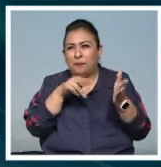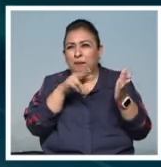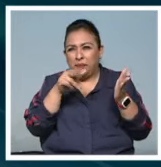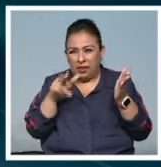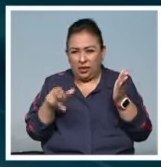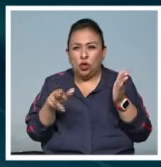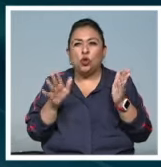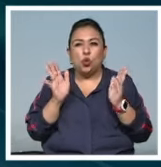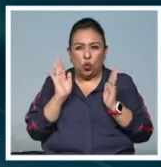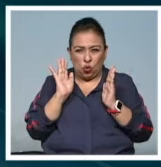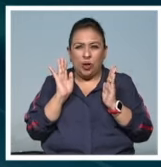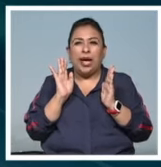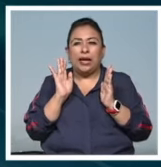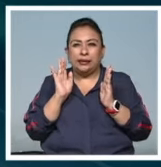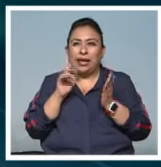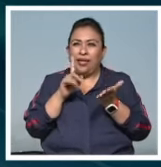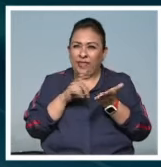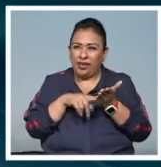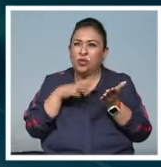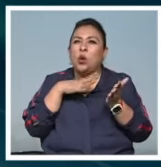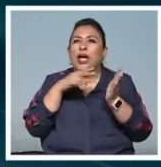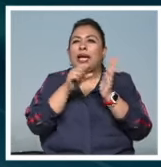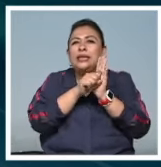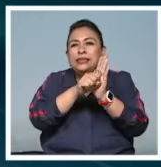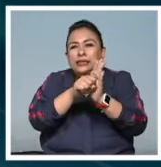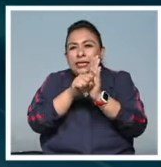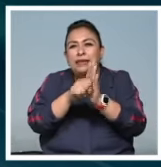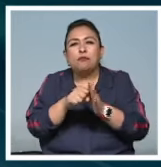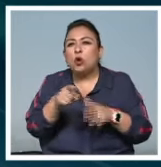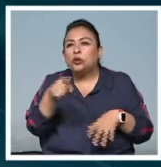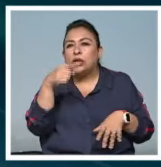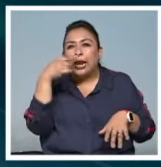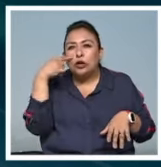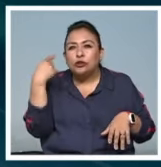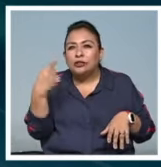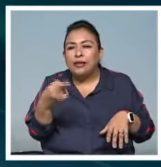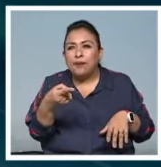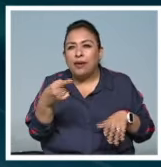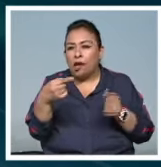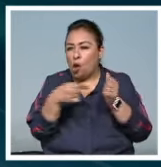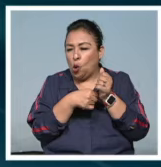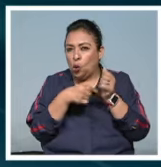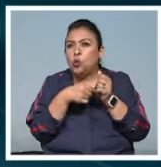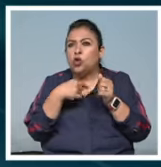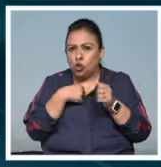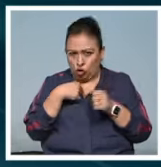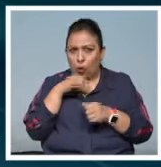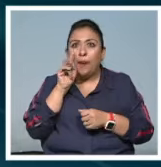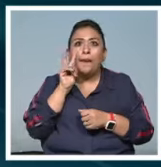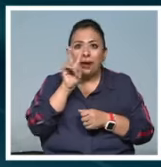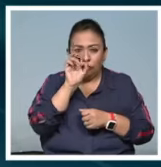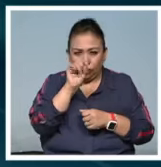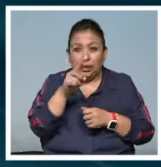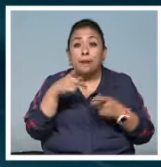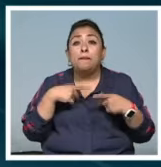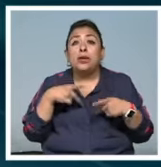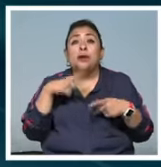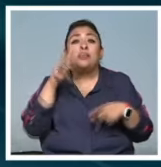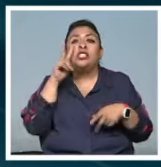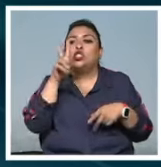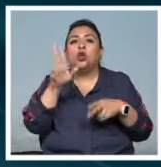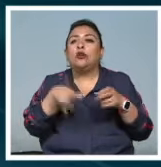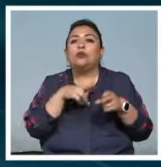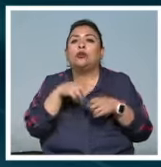cuales contienen símbolos ocultos, los cuales yo puedo ver y la gente con visión normal